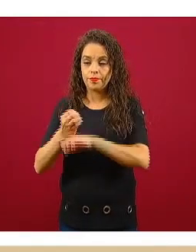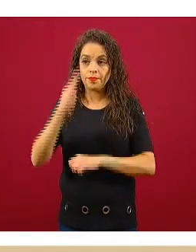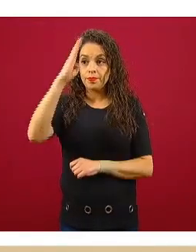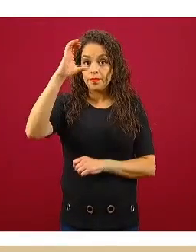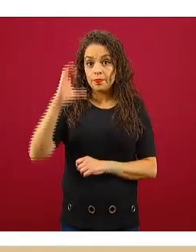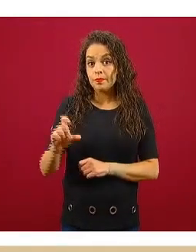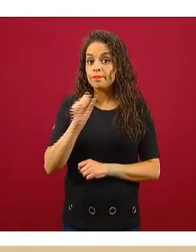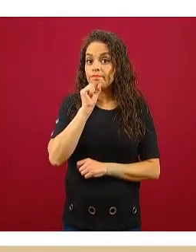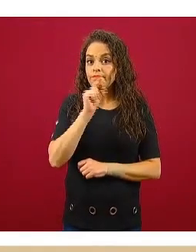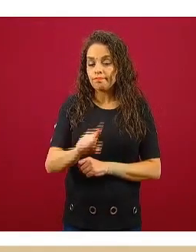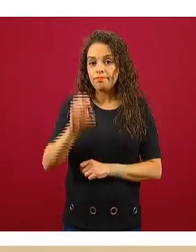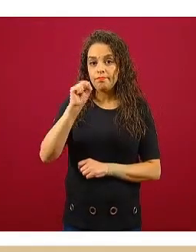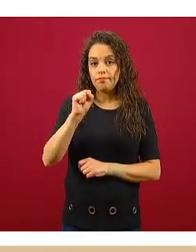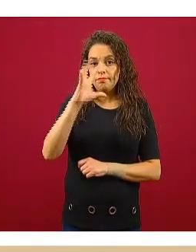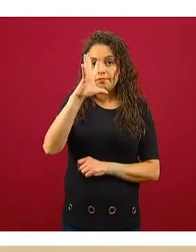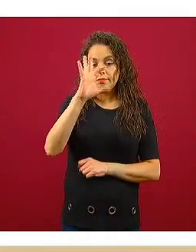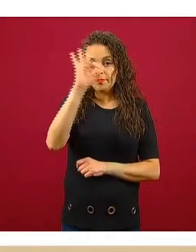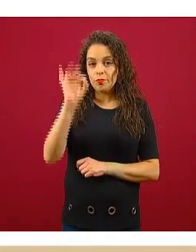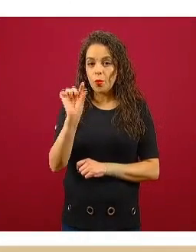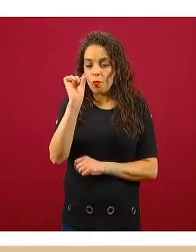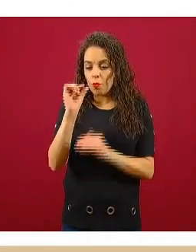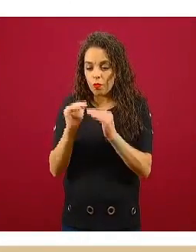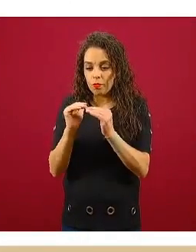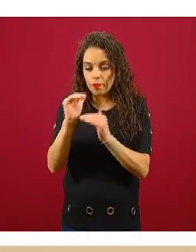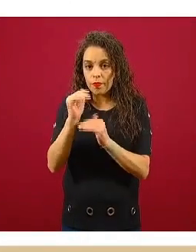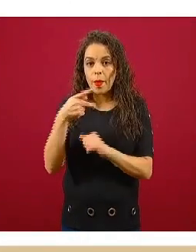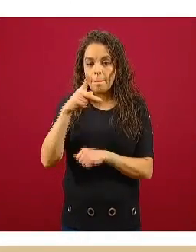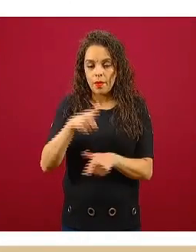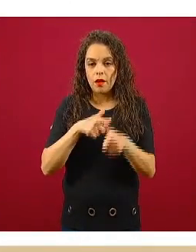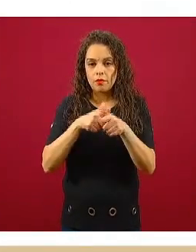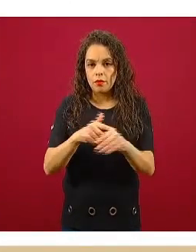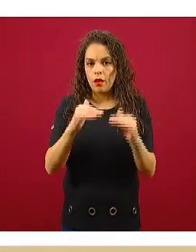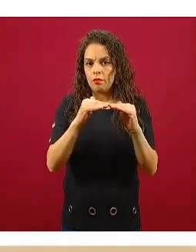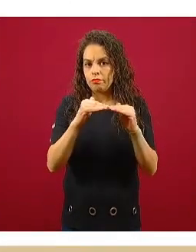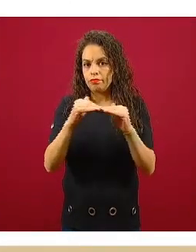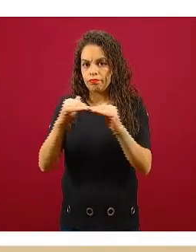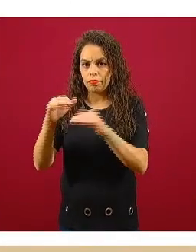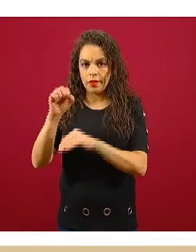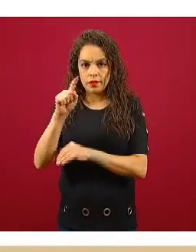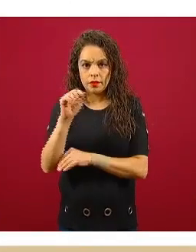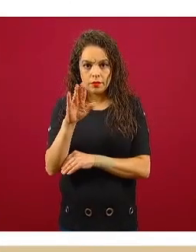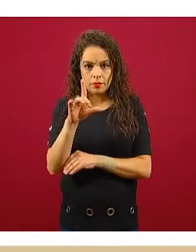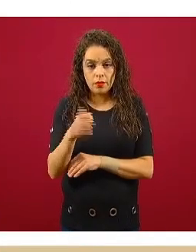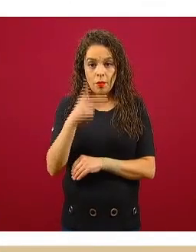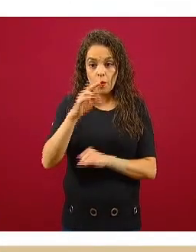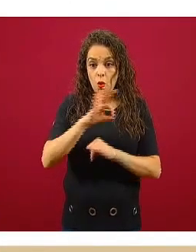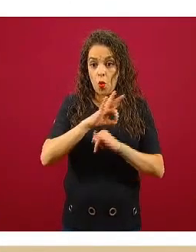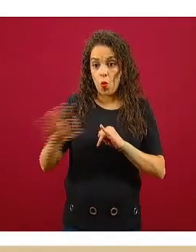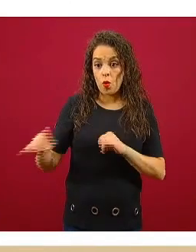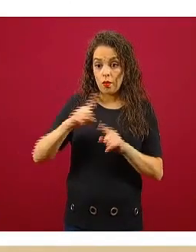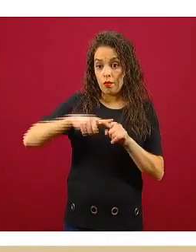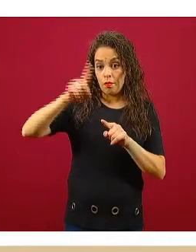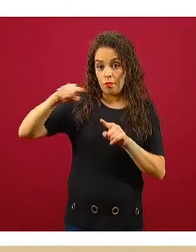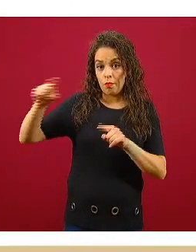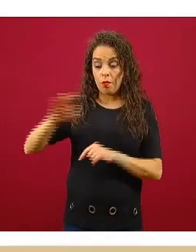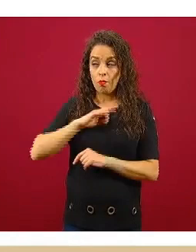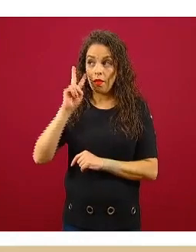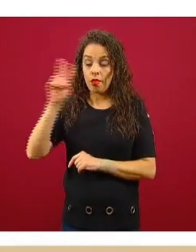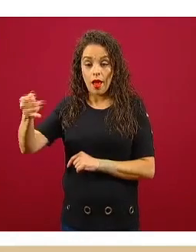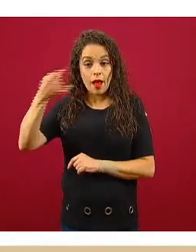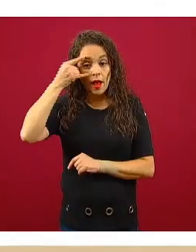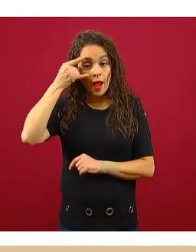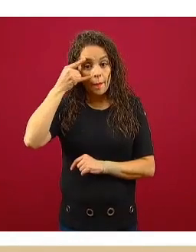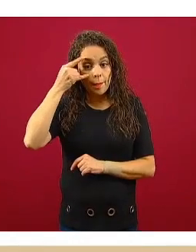poco por encima del 65%, pero manteniéndose. Y como pueden observar en esta última gráfica, Campeche,